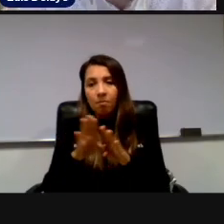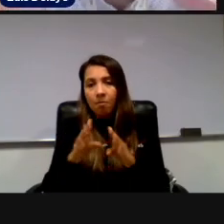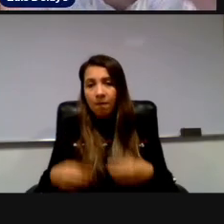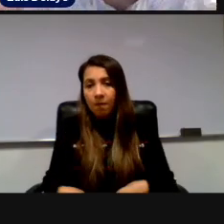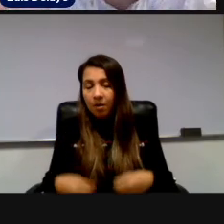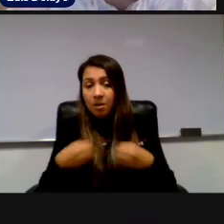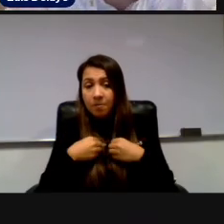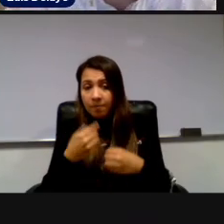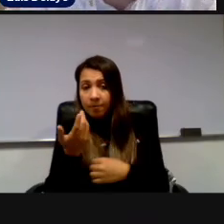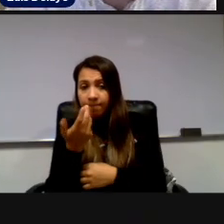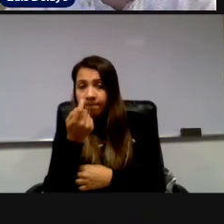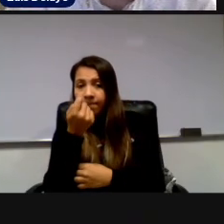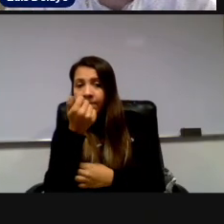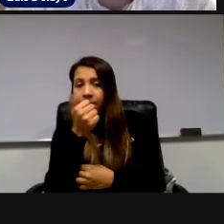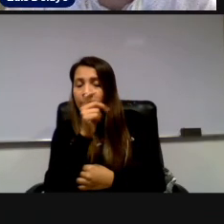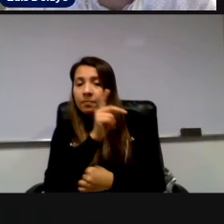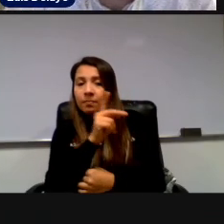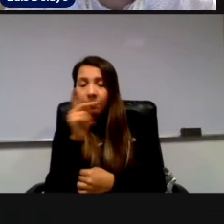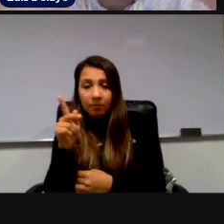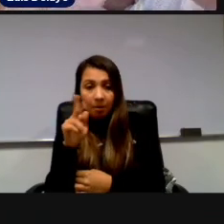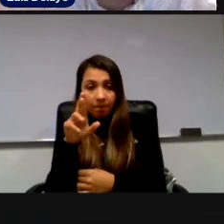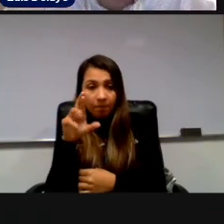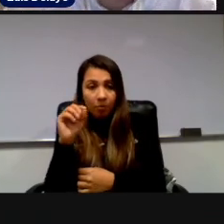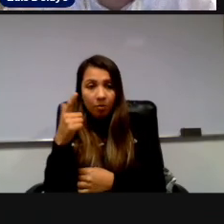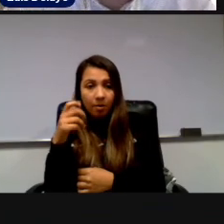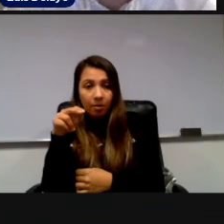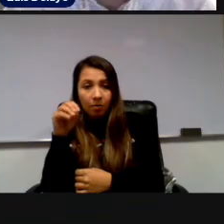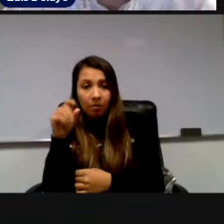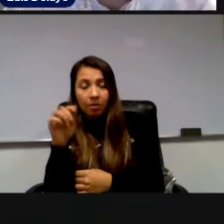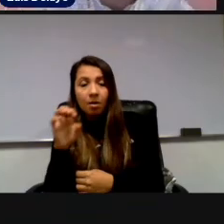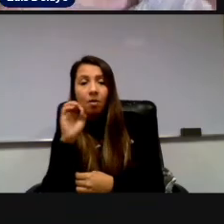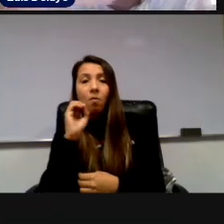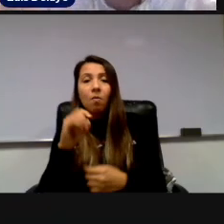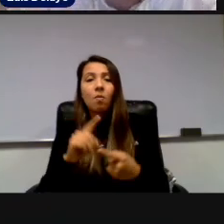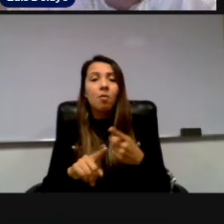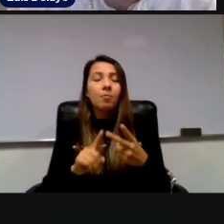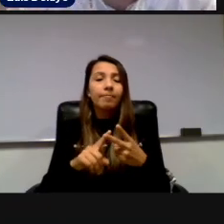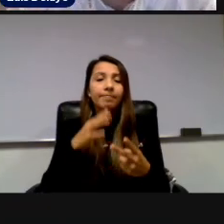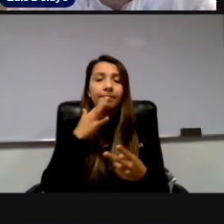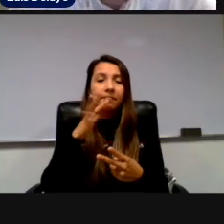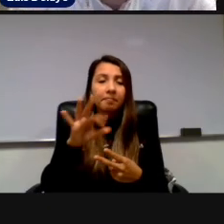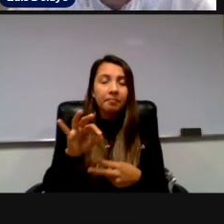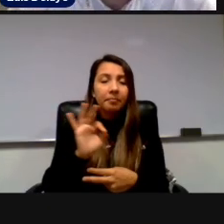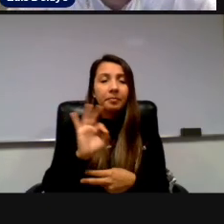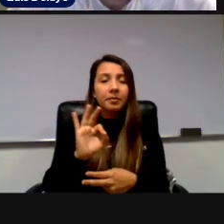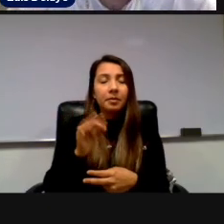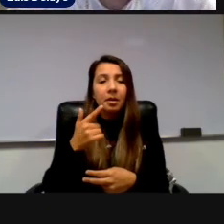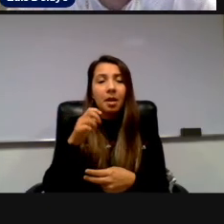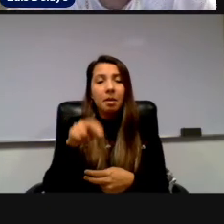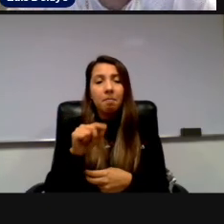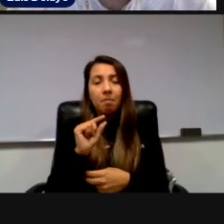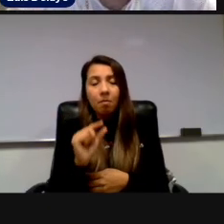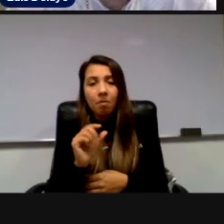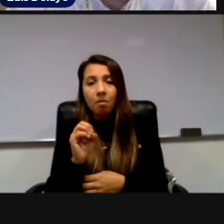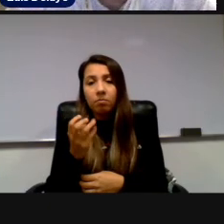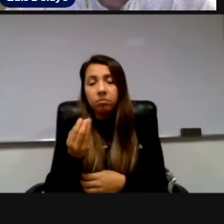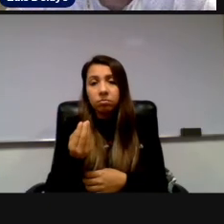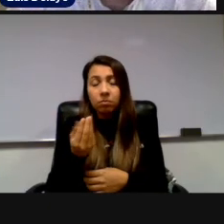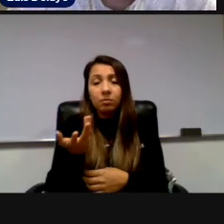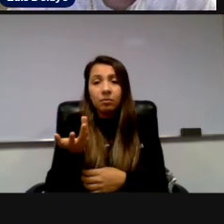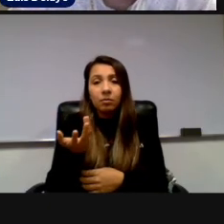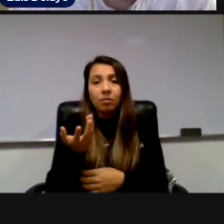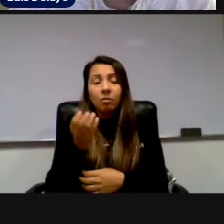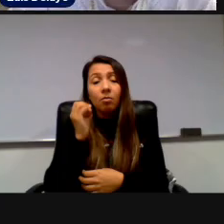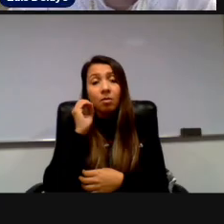si era más similar a un progenote, si era relativamente simple, si tenía pocos genes, ¿no? O